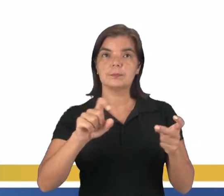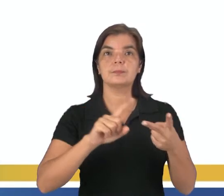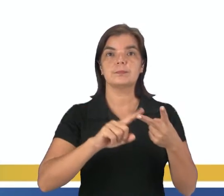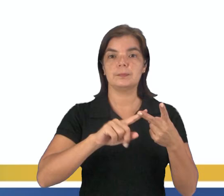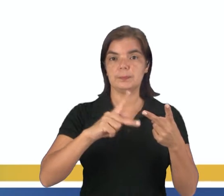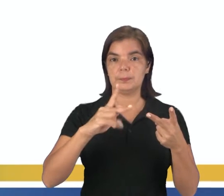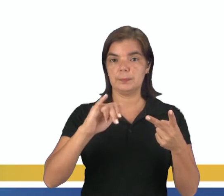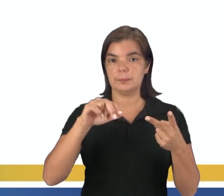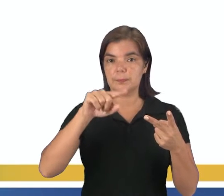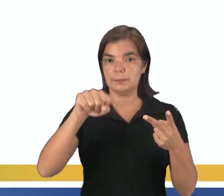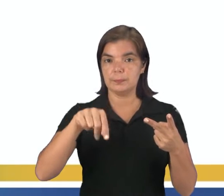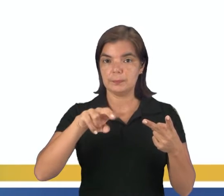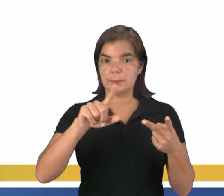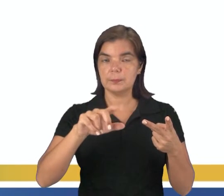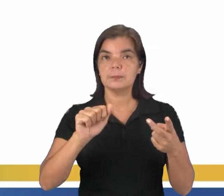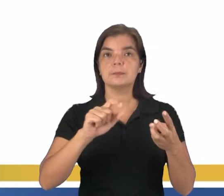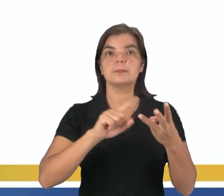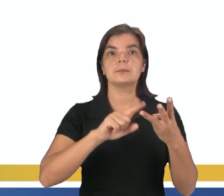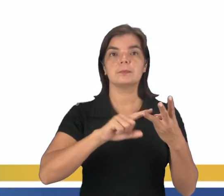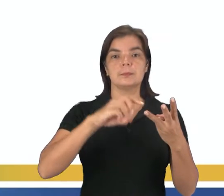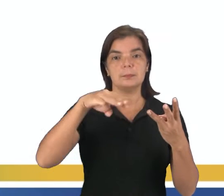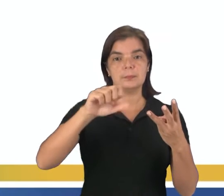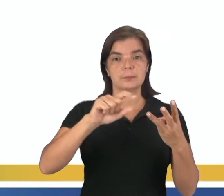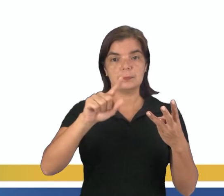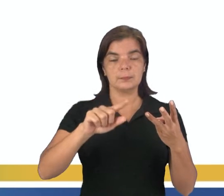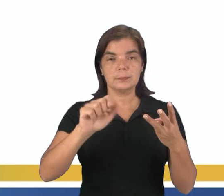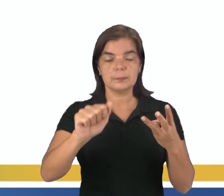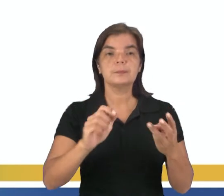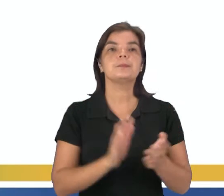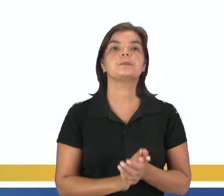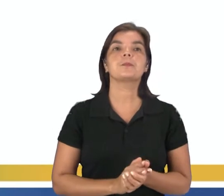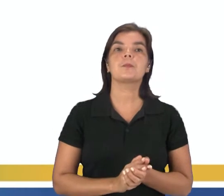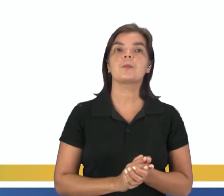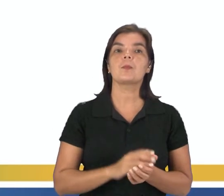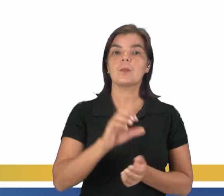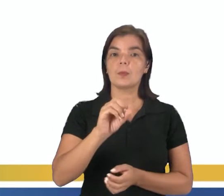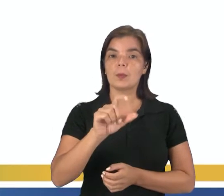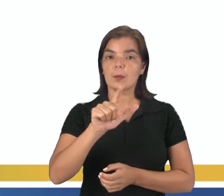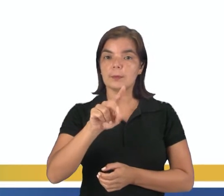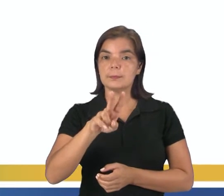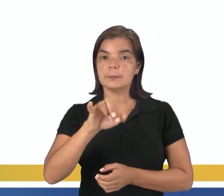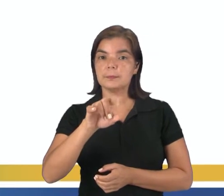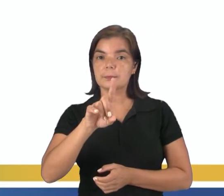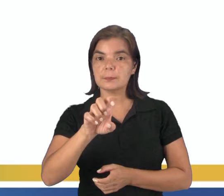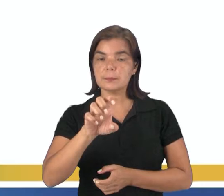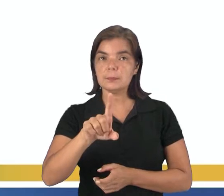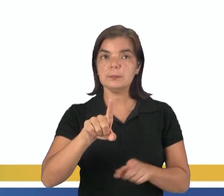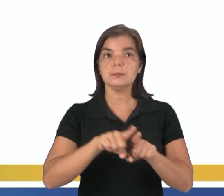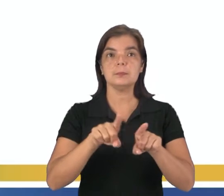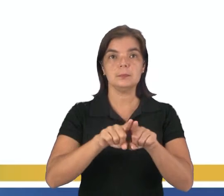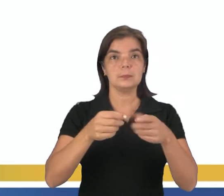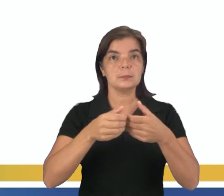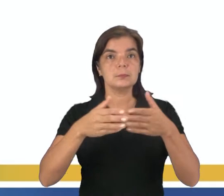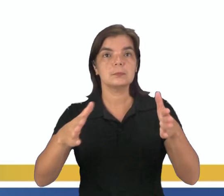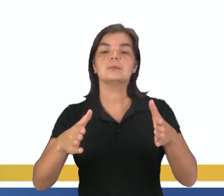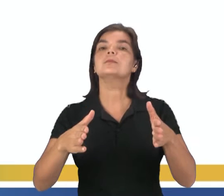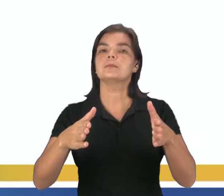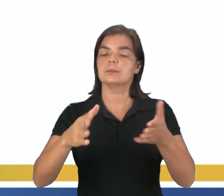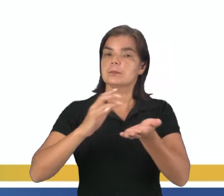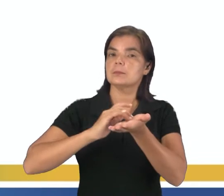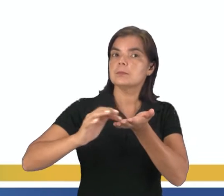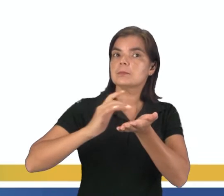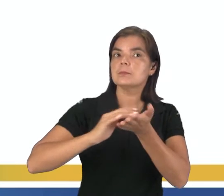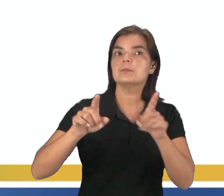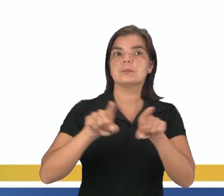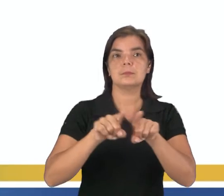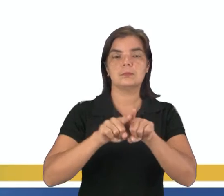massa. Olvidé lá para abrir la casa en la oficina. E a próxima é,